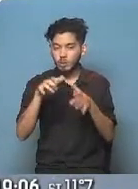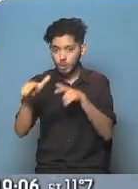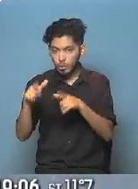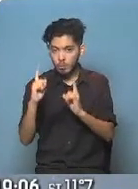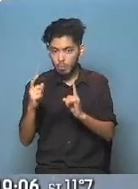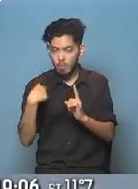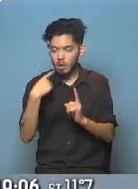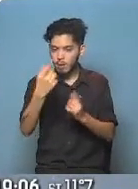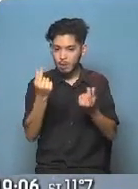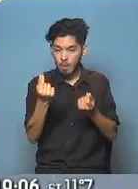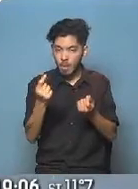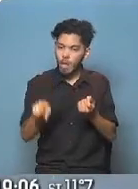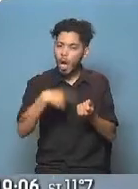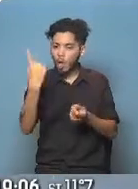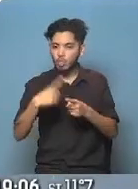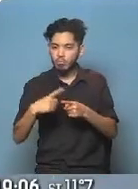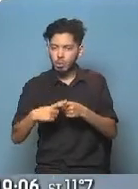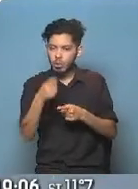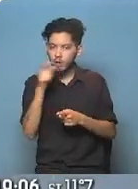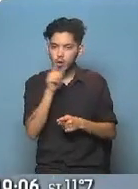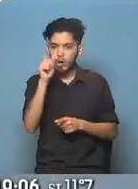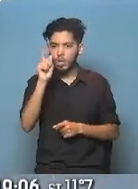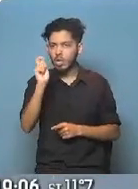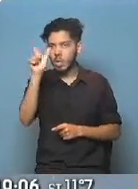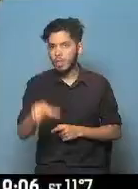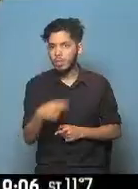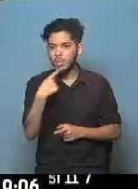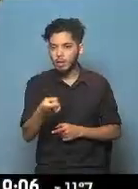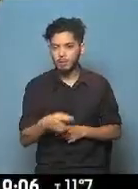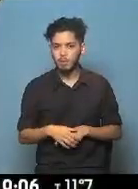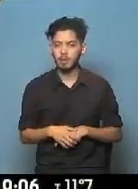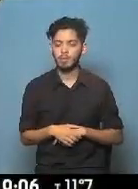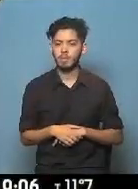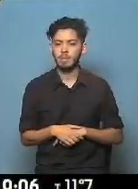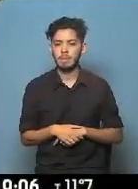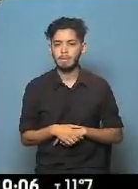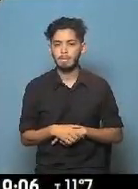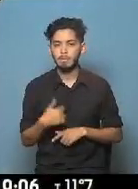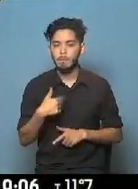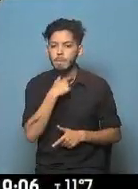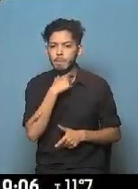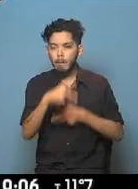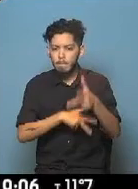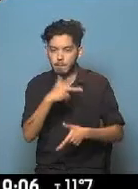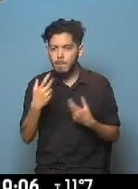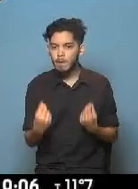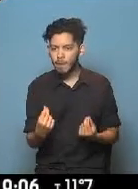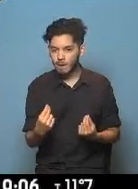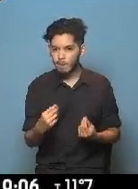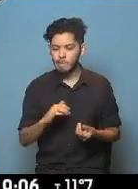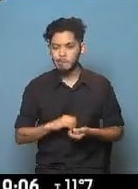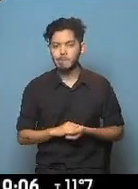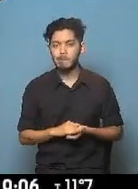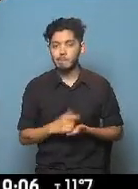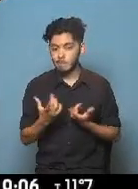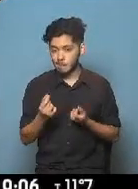billetes, ese dinero, a funcionarios, pero no quiso revelar los nombres. Lo que quiero decir es que